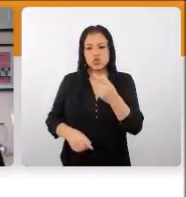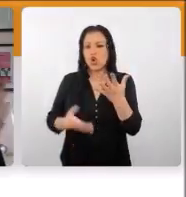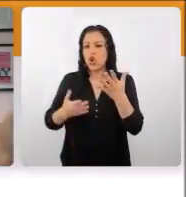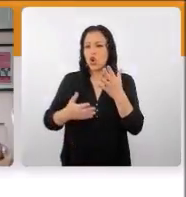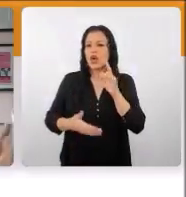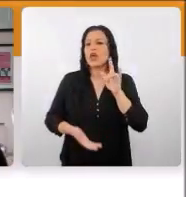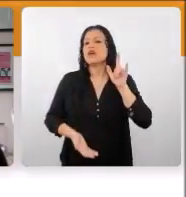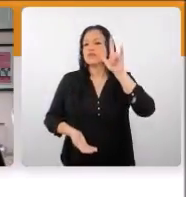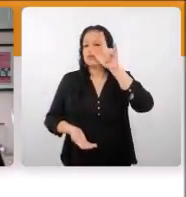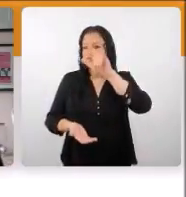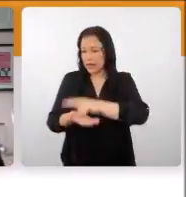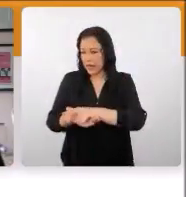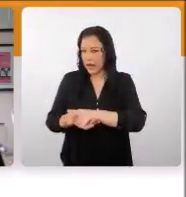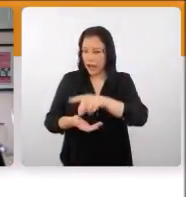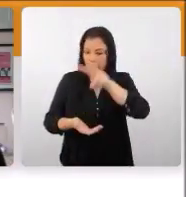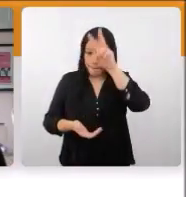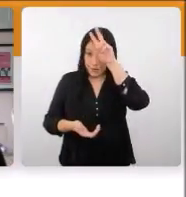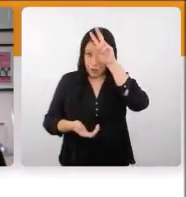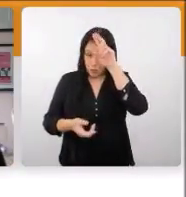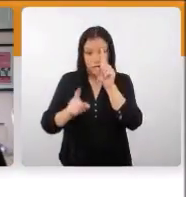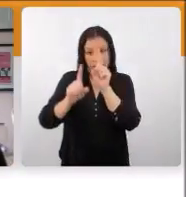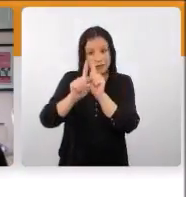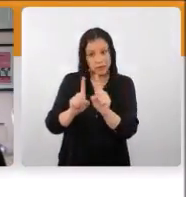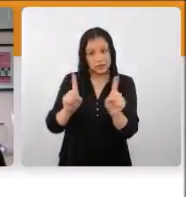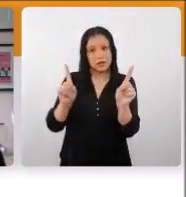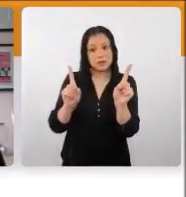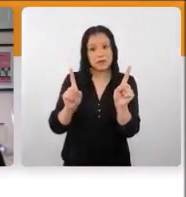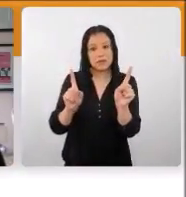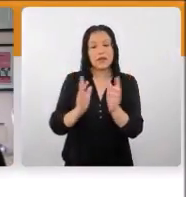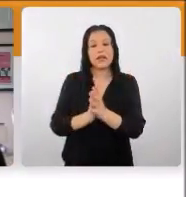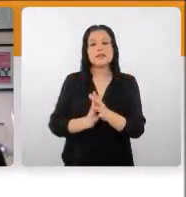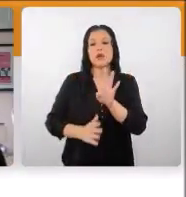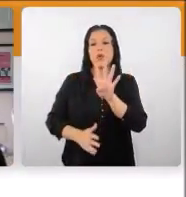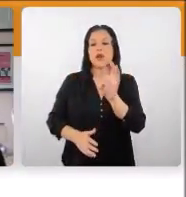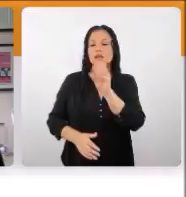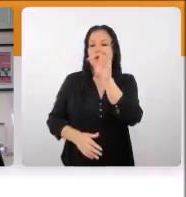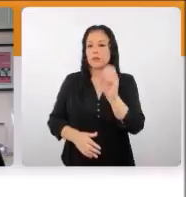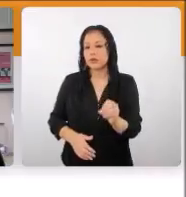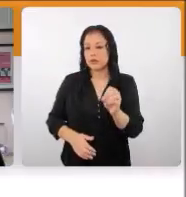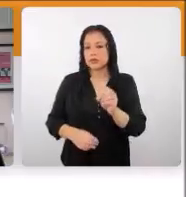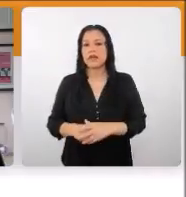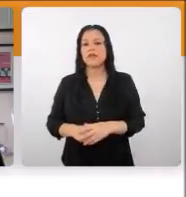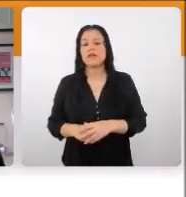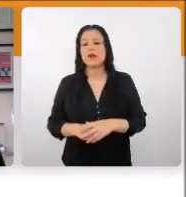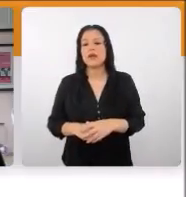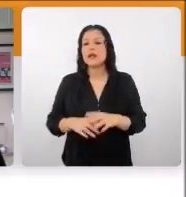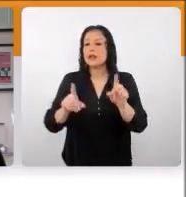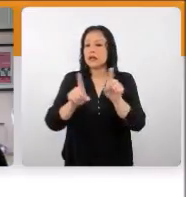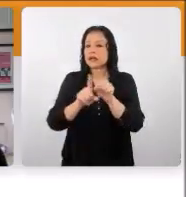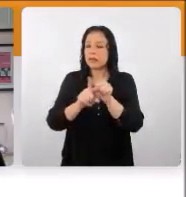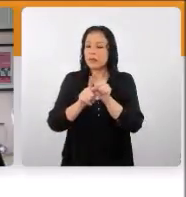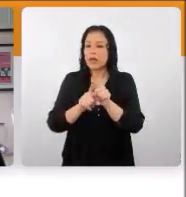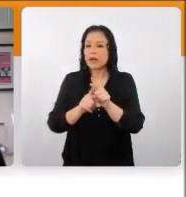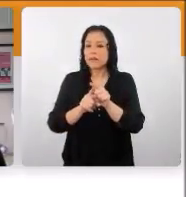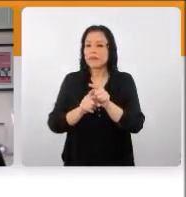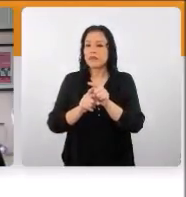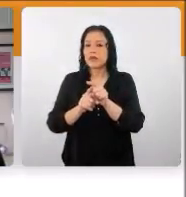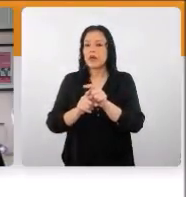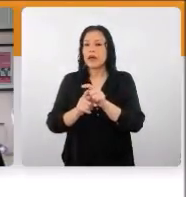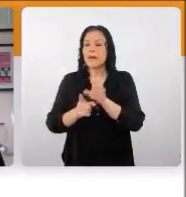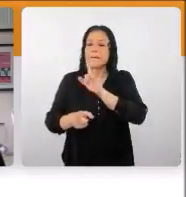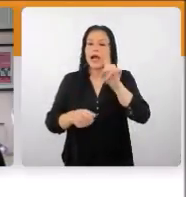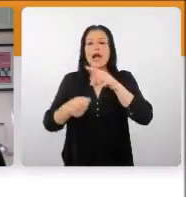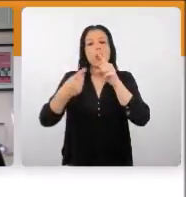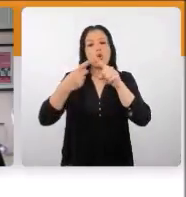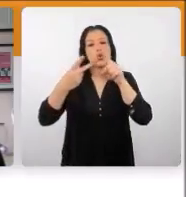quiere decir? La diferencia, casi el 40%, estaría visitando también otras regiones.